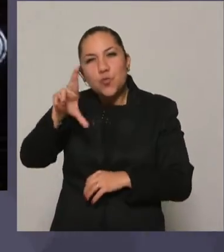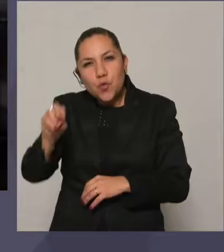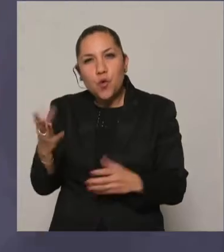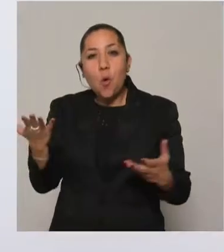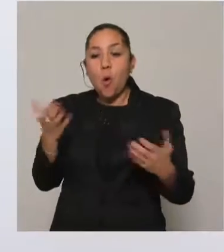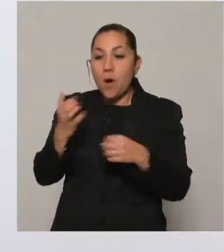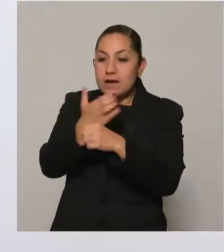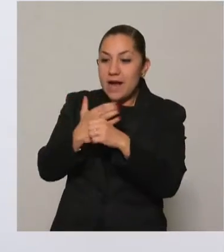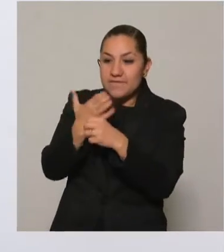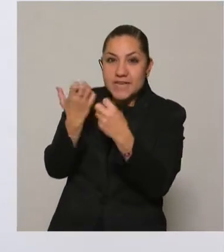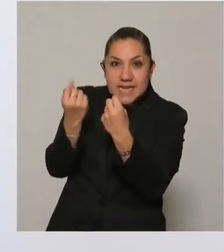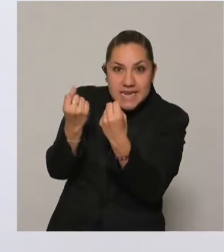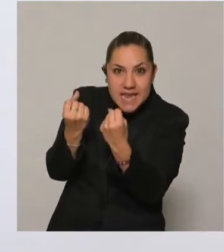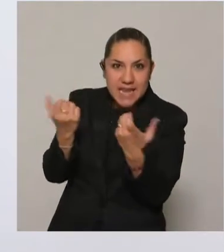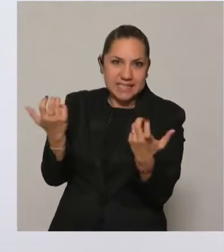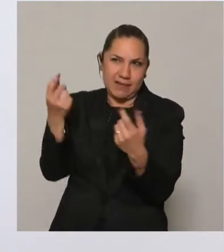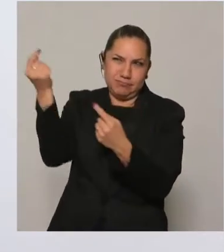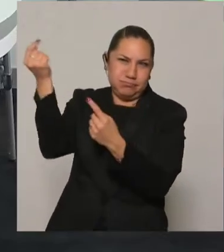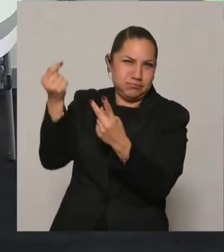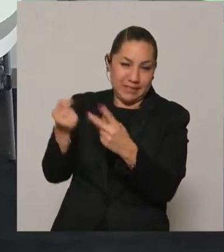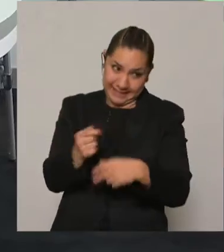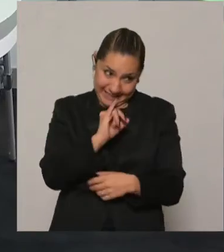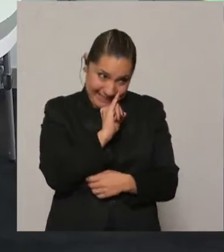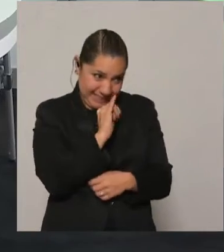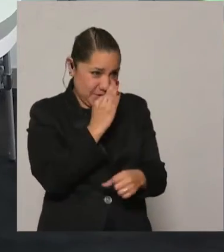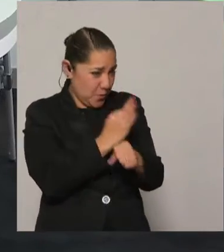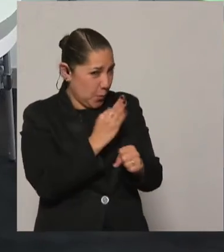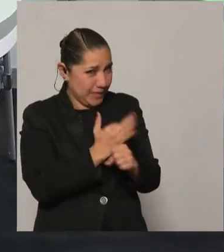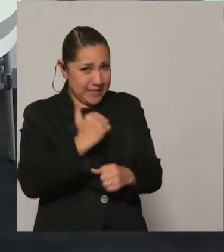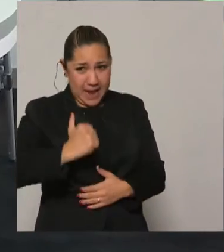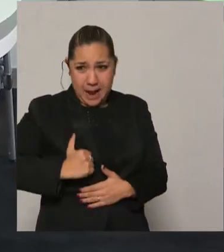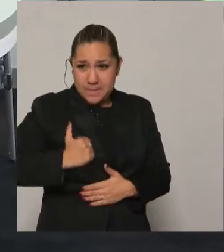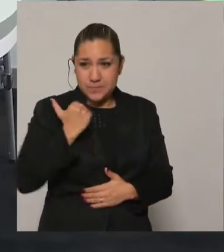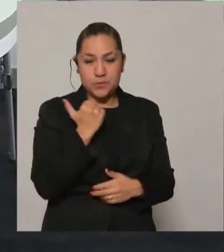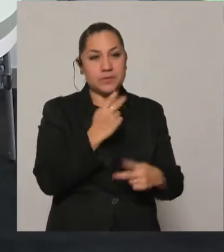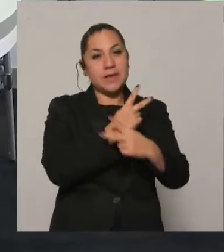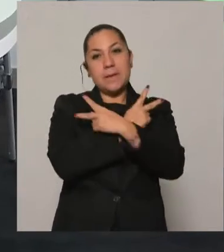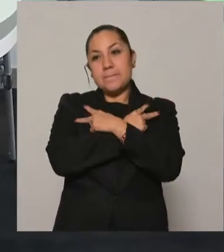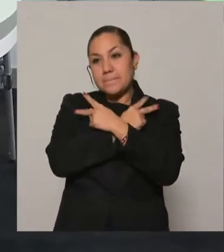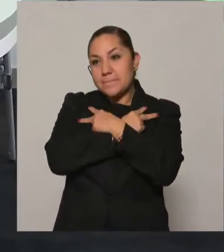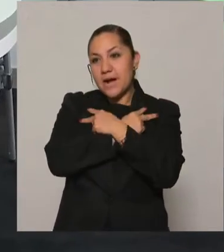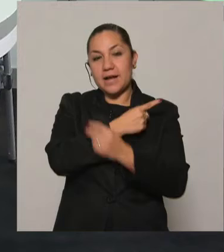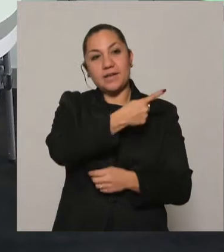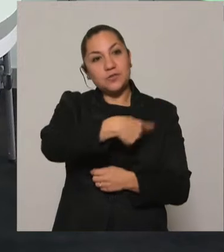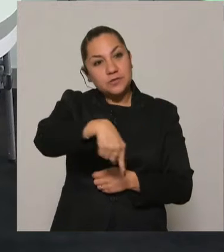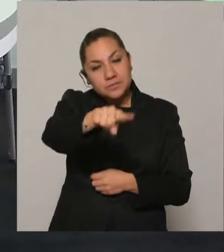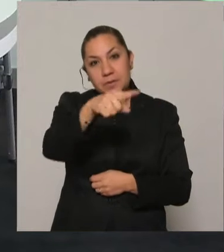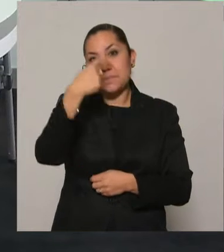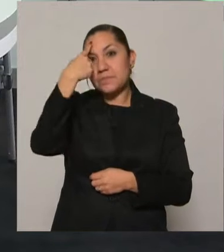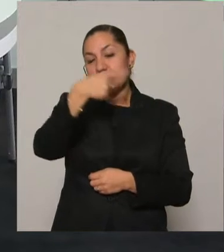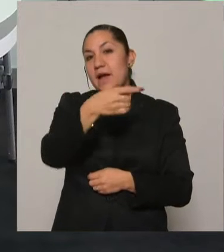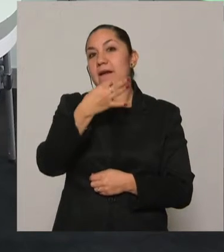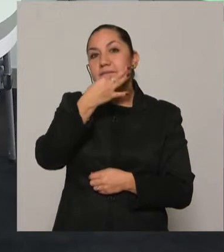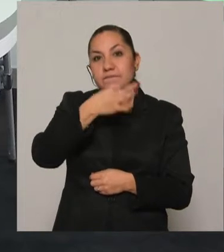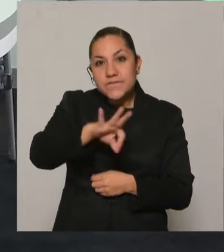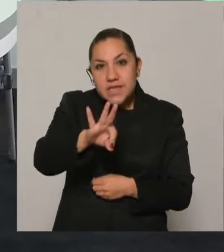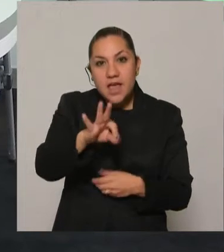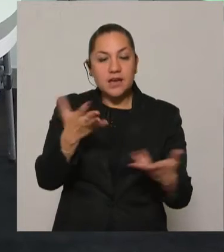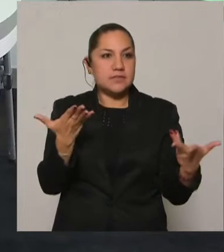las vacaciones, las posadas, lo que queda de las posadas, de las fiestas, salir a disfrutar, a vivir,